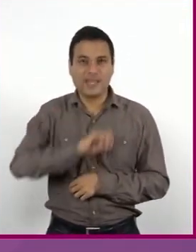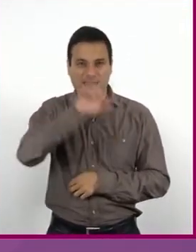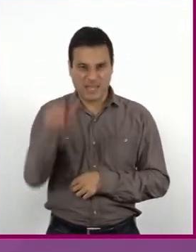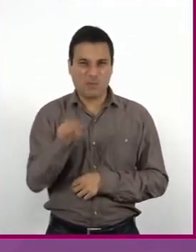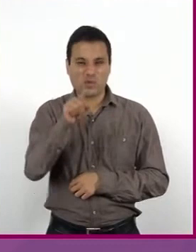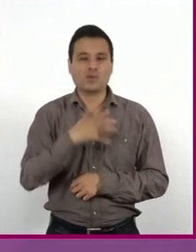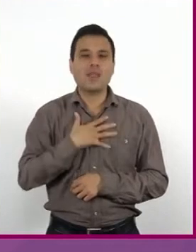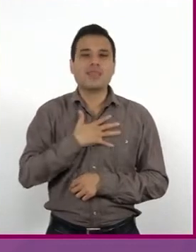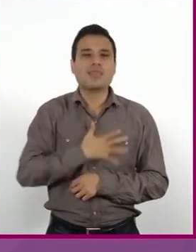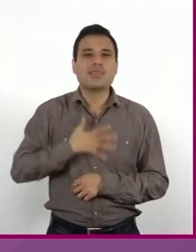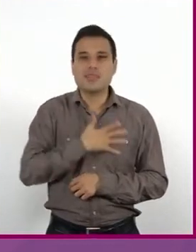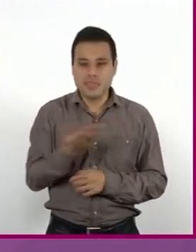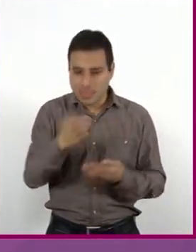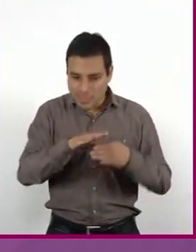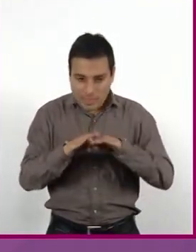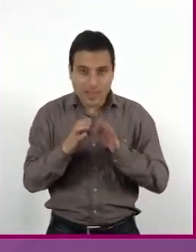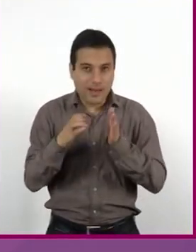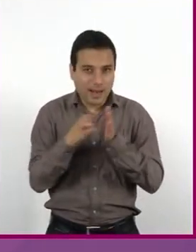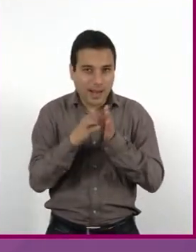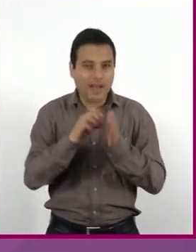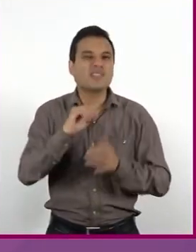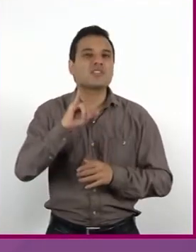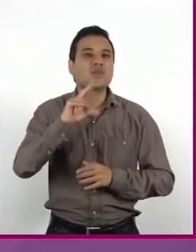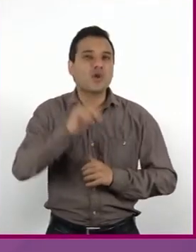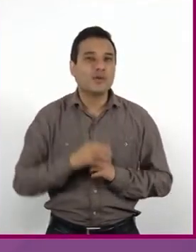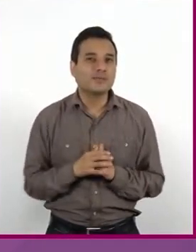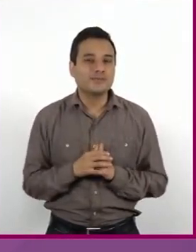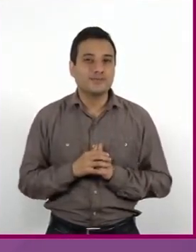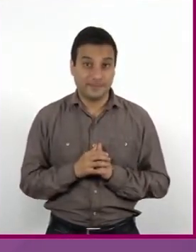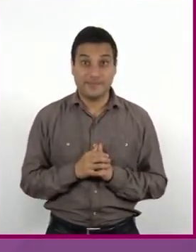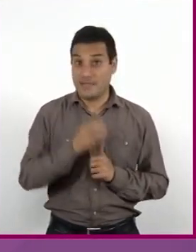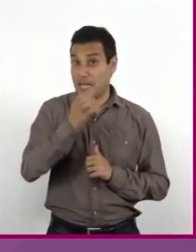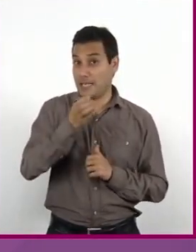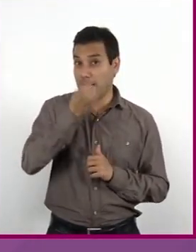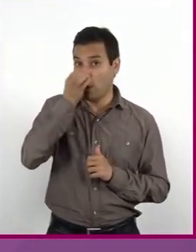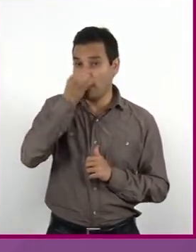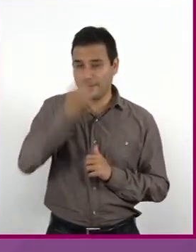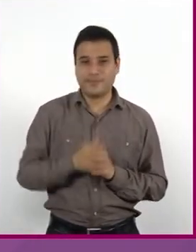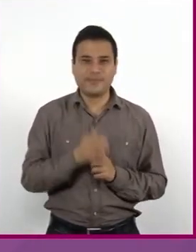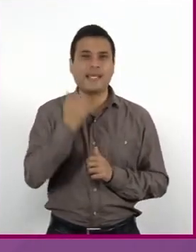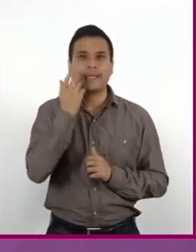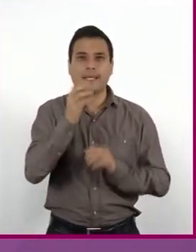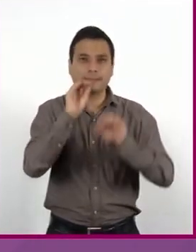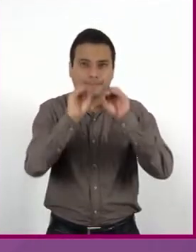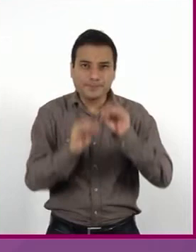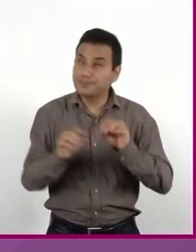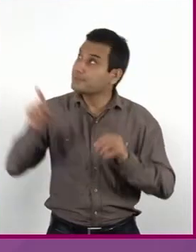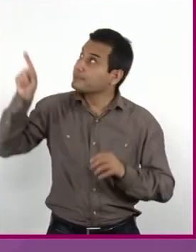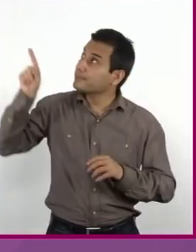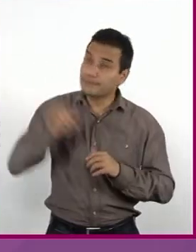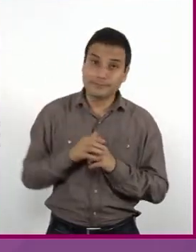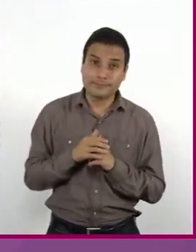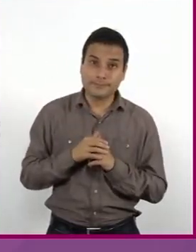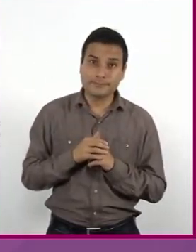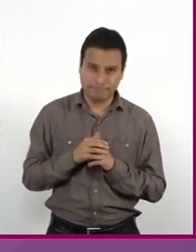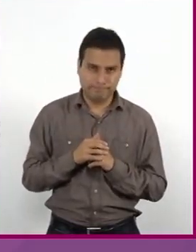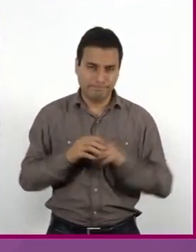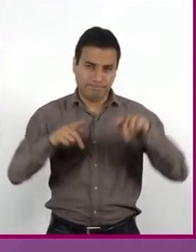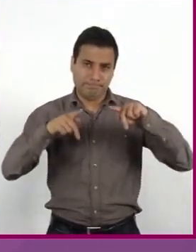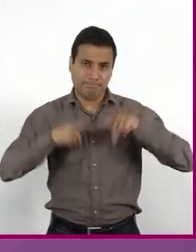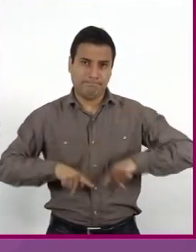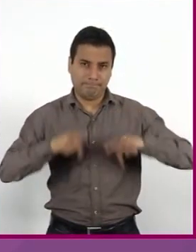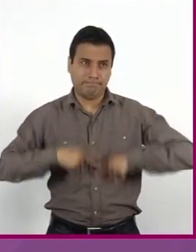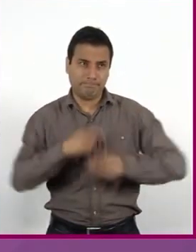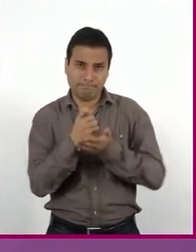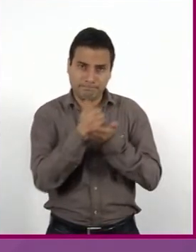pueden o no formar un cubo. Esta vez Carolina quiere hacer un empaque con esta forma y su asistente le